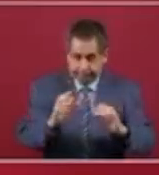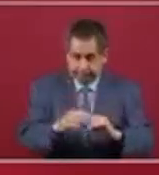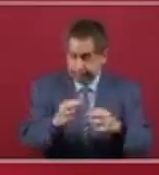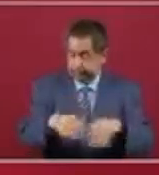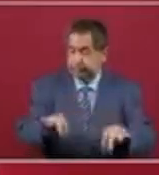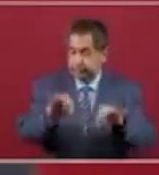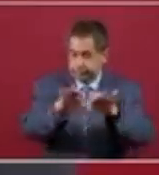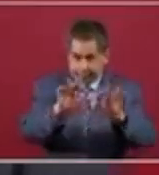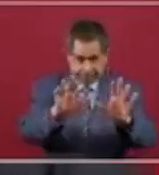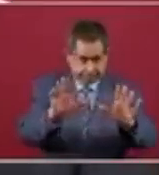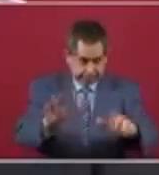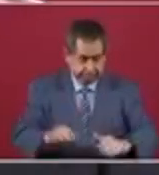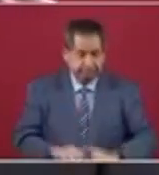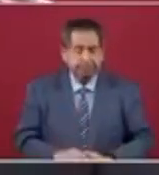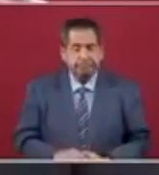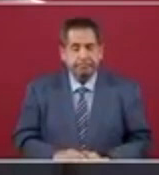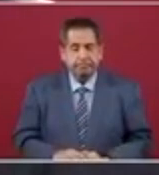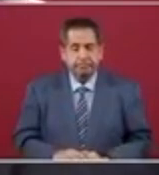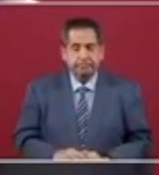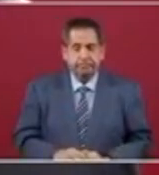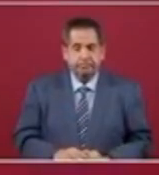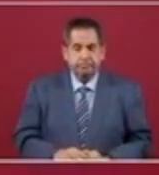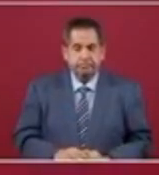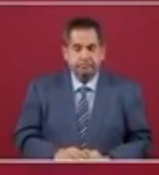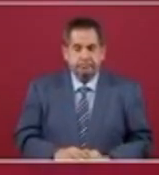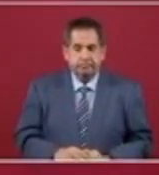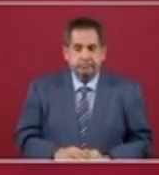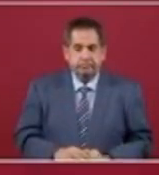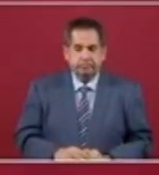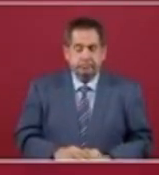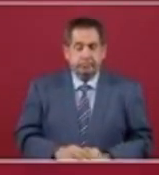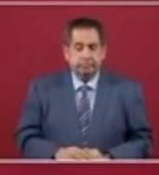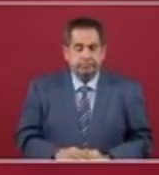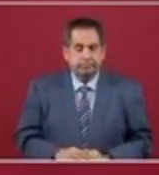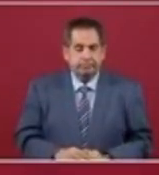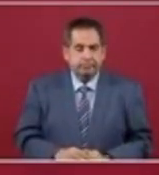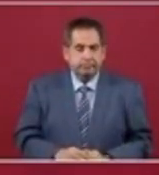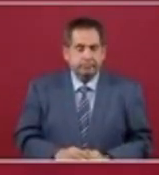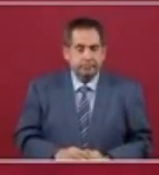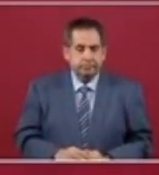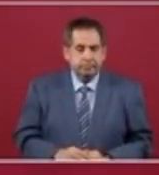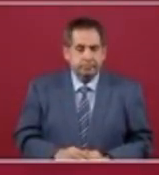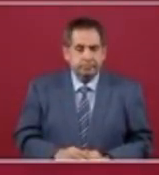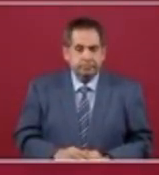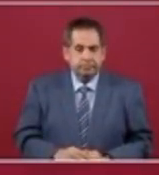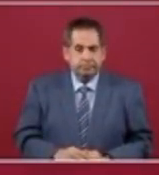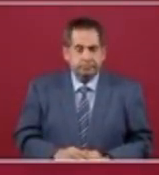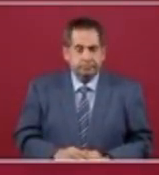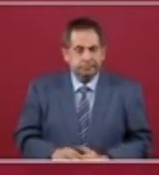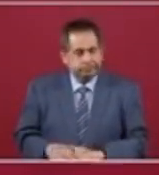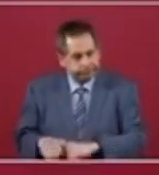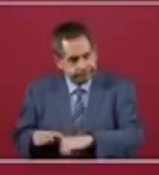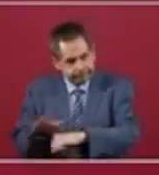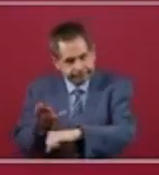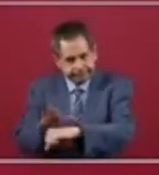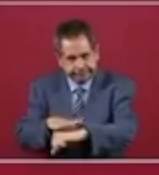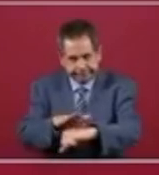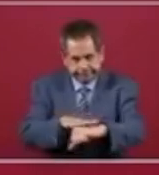Asimismo, mostró su solidaridad con el periodista Jorge Ramos y respaldó la postura de la Cancillería. Convoco